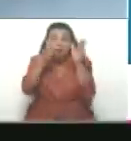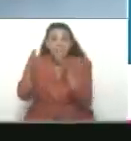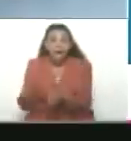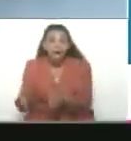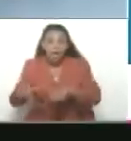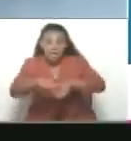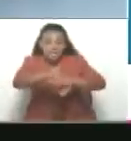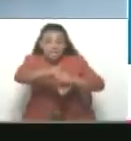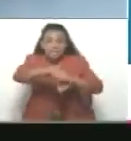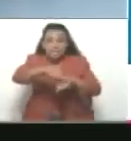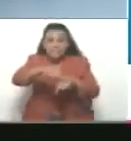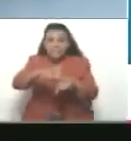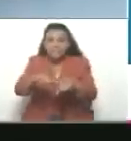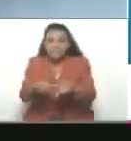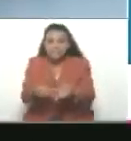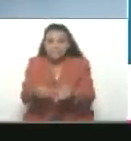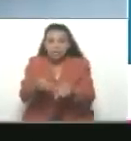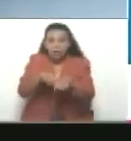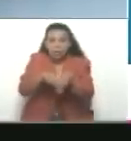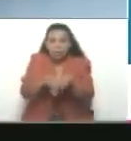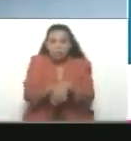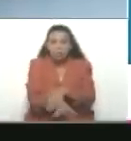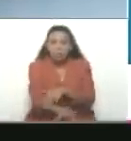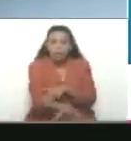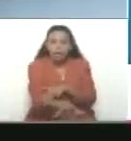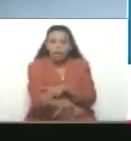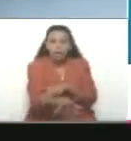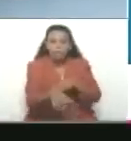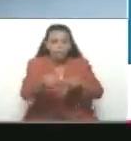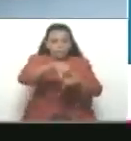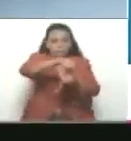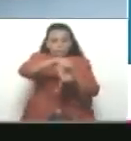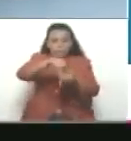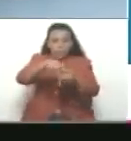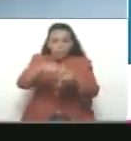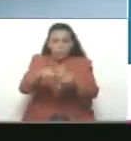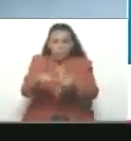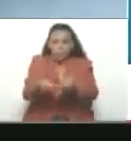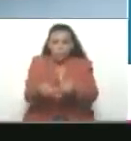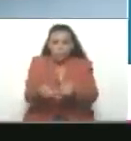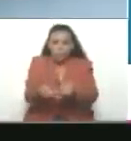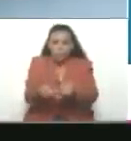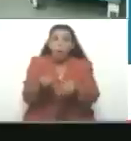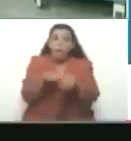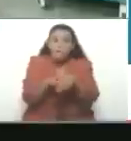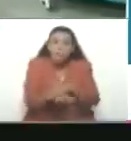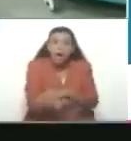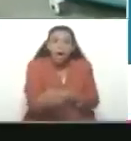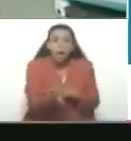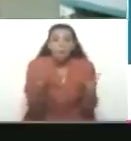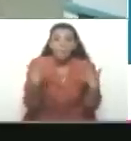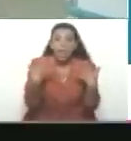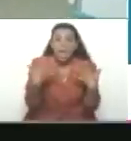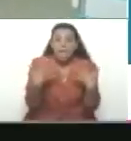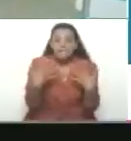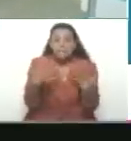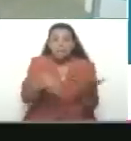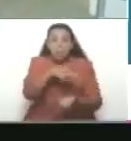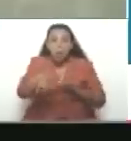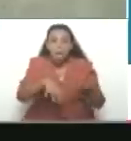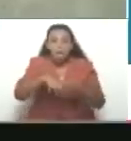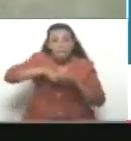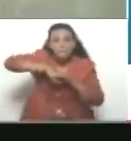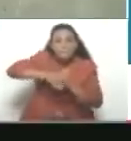tiene el quirófano donde es trasladada de manera inmediata para su atención por la via de cesario o cualquier emergencia que se presente se